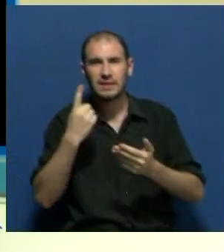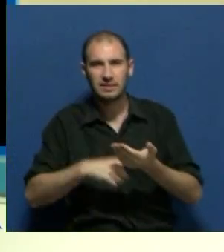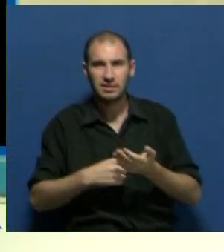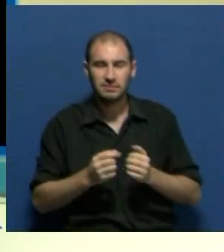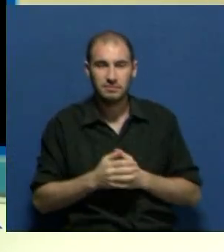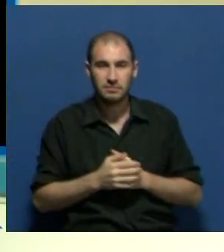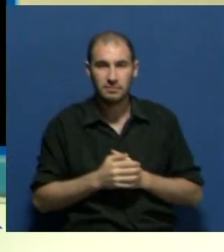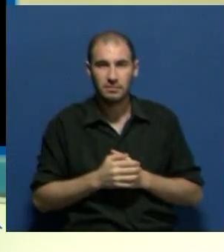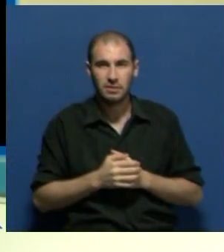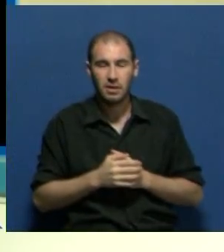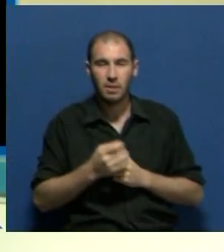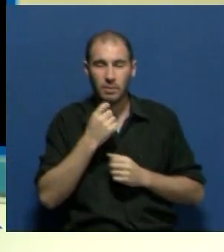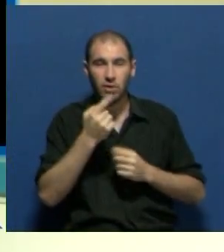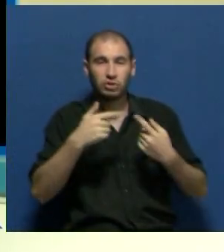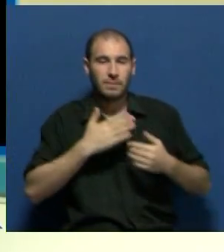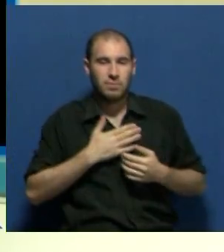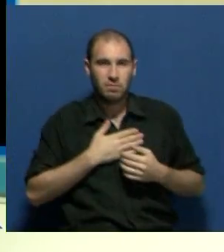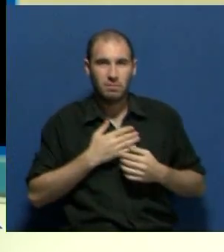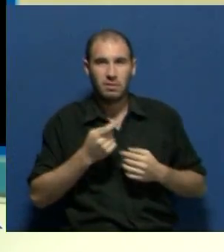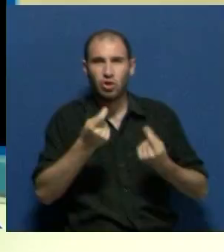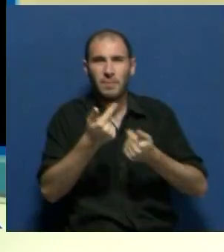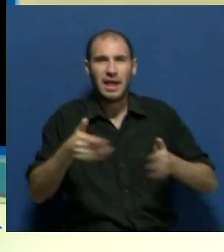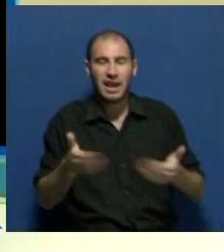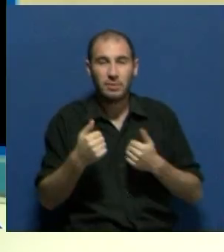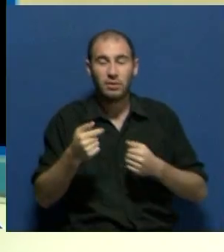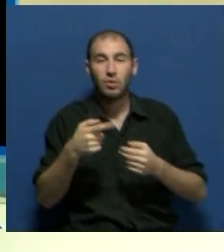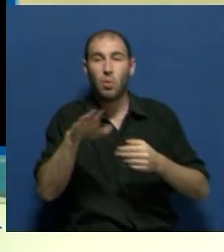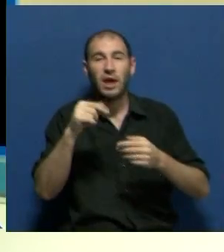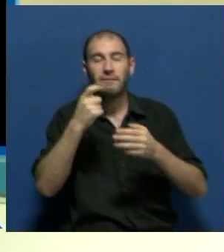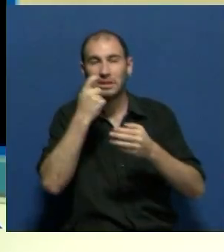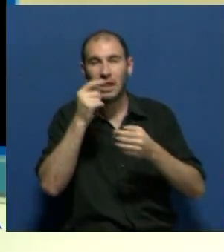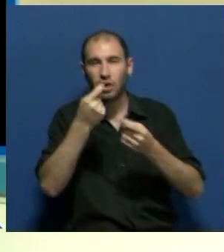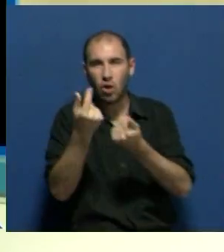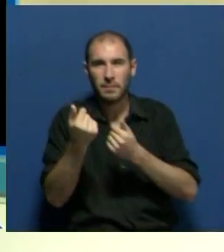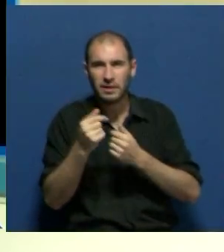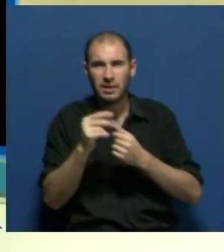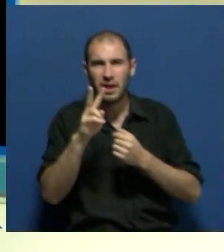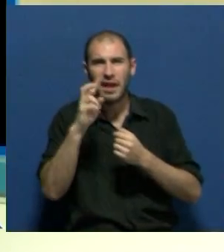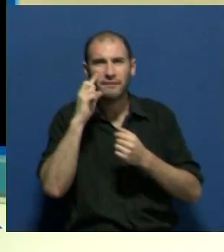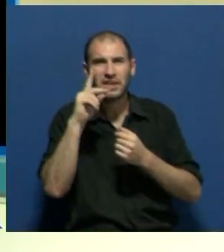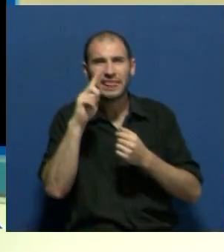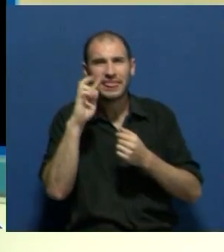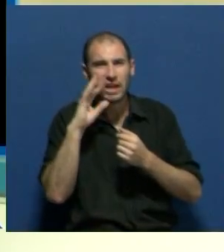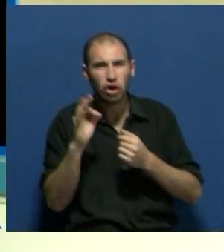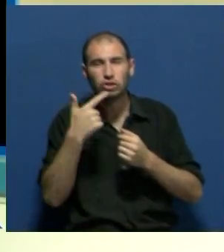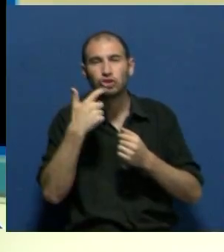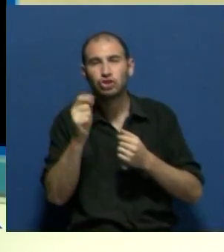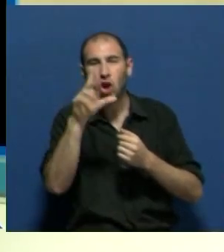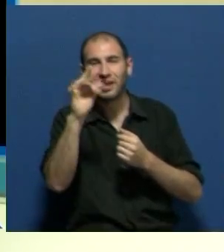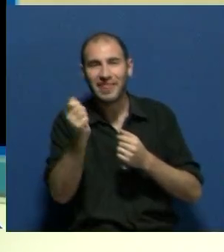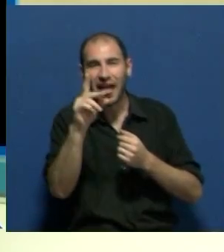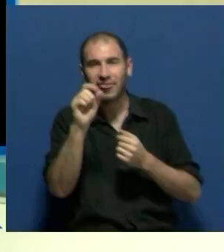es, si vamos a algo casero para comprarlo rápido, vamos a una ferretería y compramos el vidrio de soldador que supere el